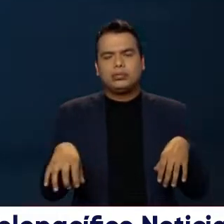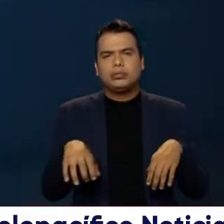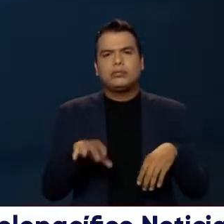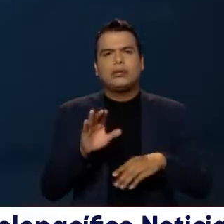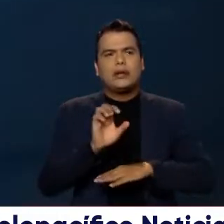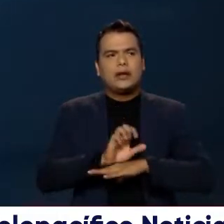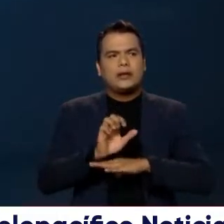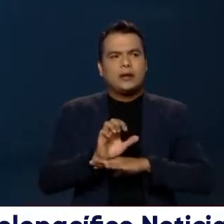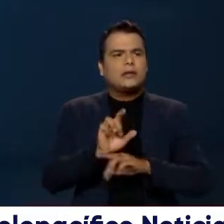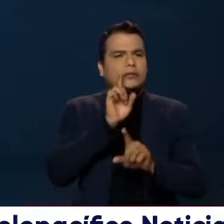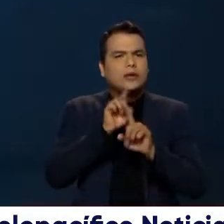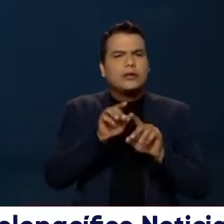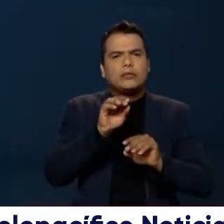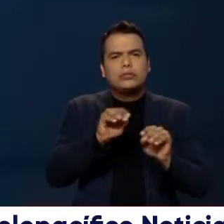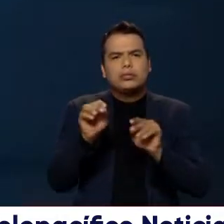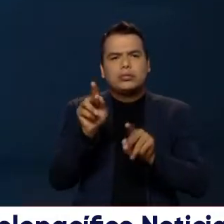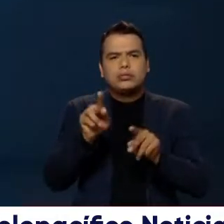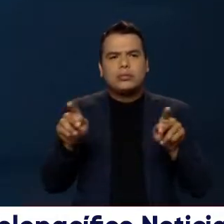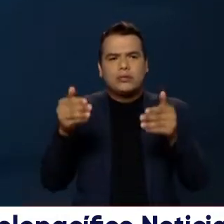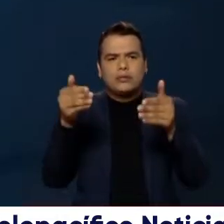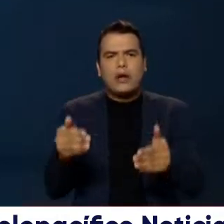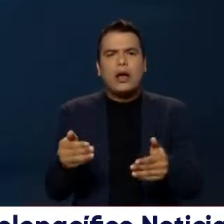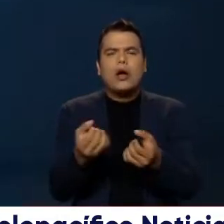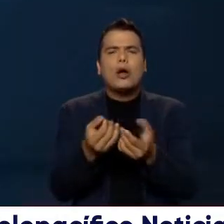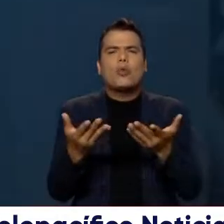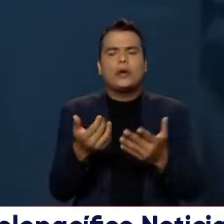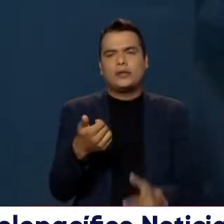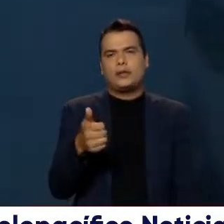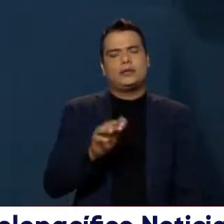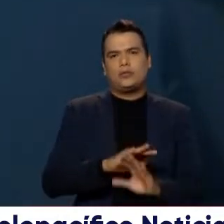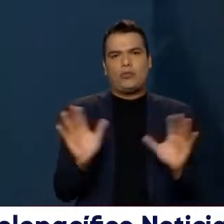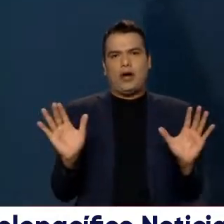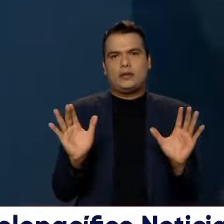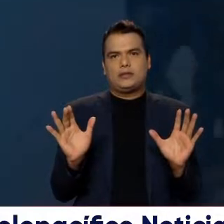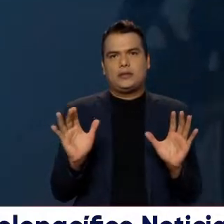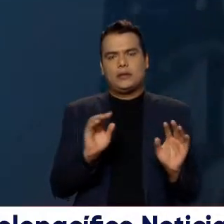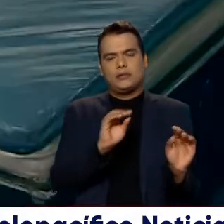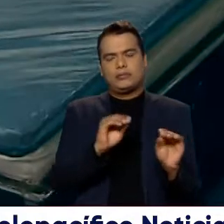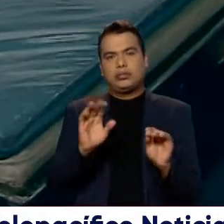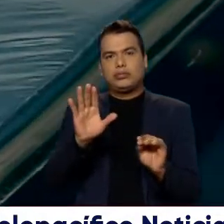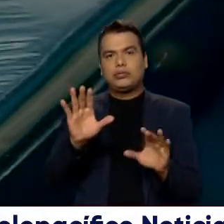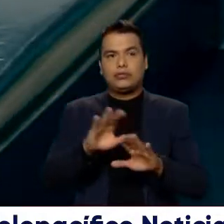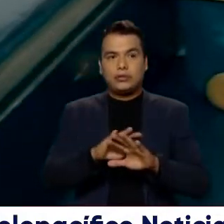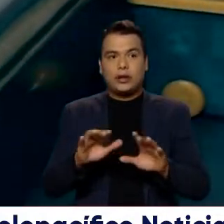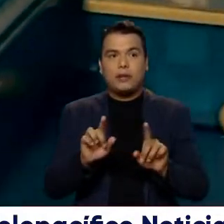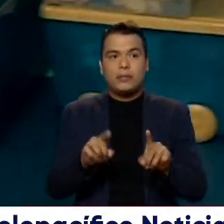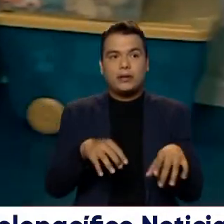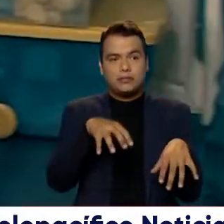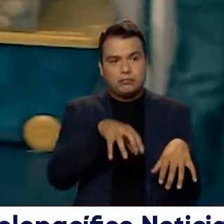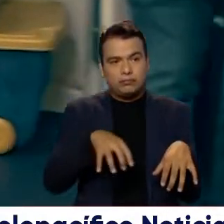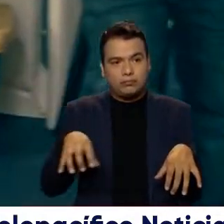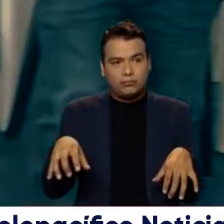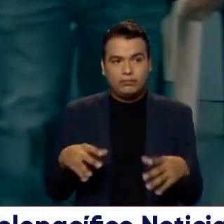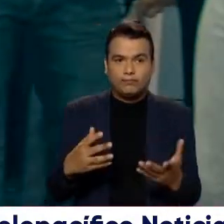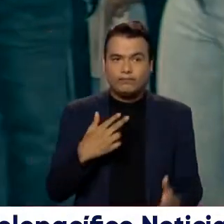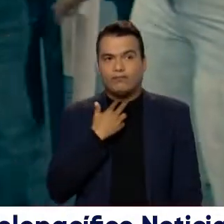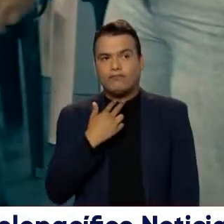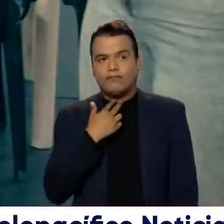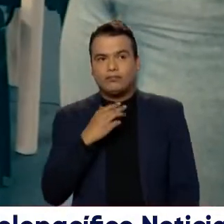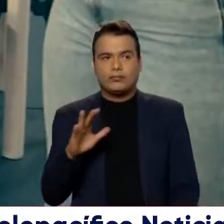para formar a personas en condición de discapacidad. Sin embargo, según sus directivas, las instalaciones no dan